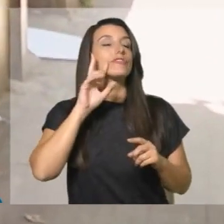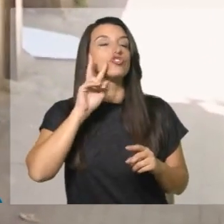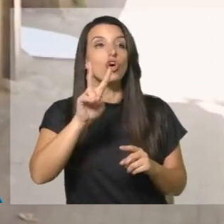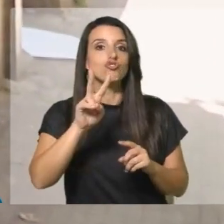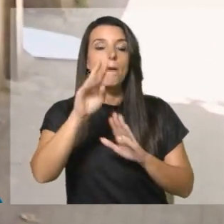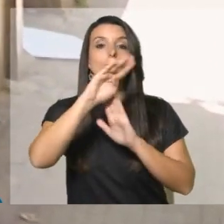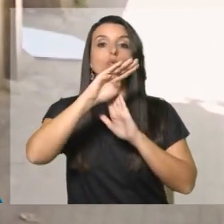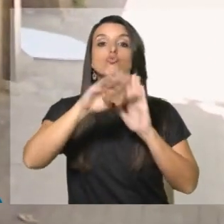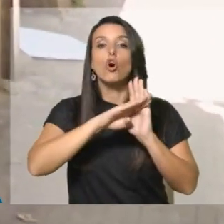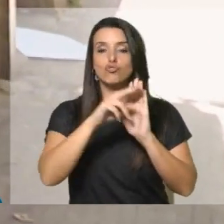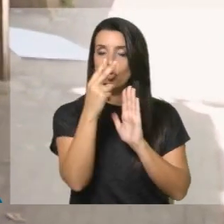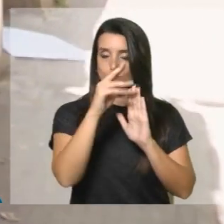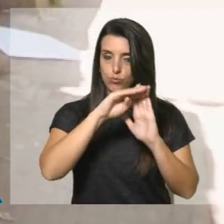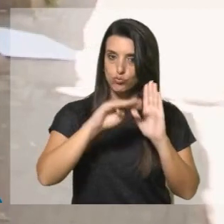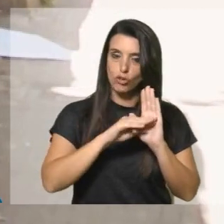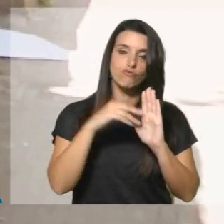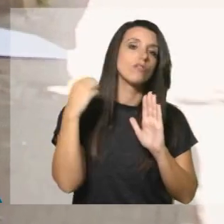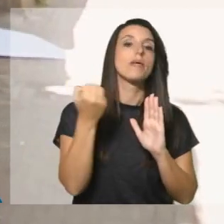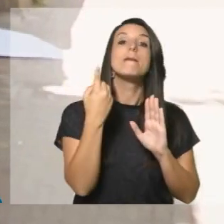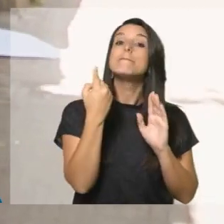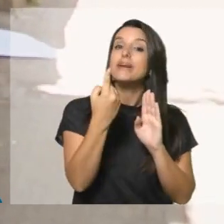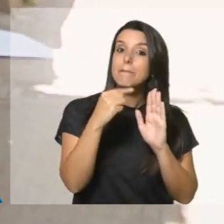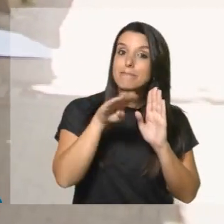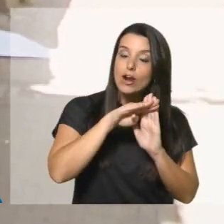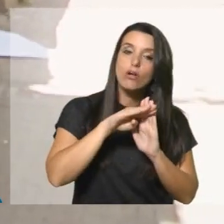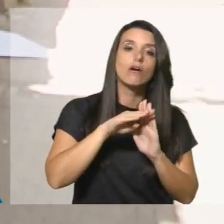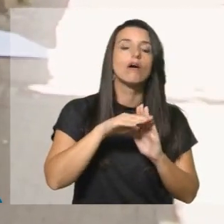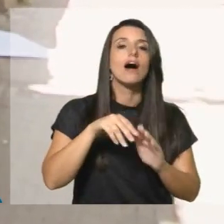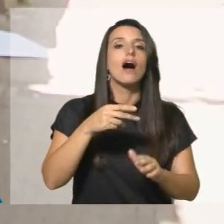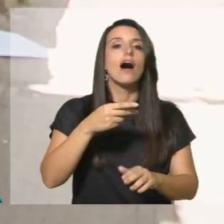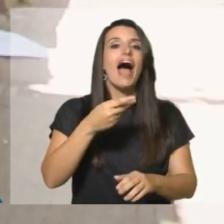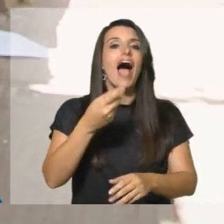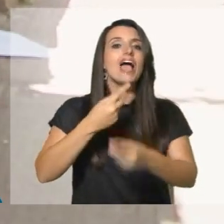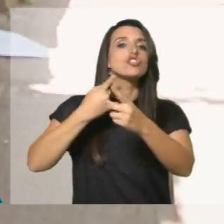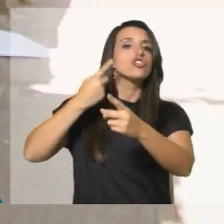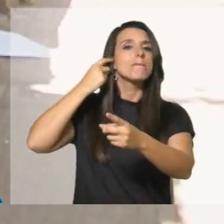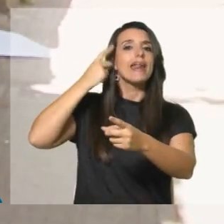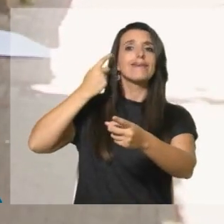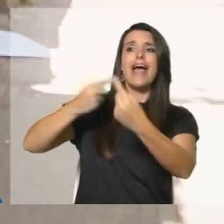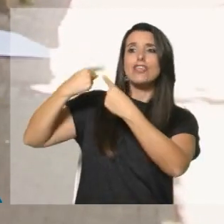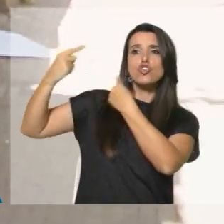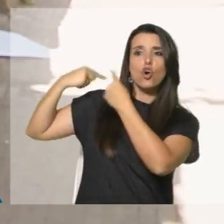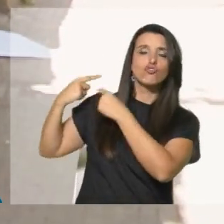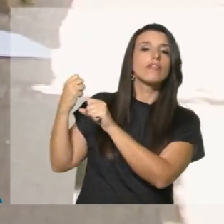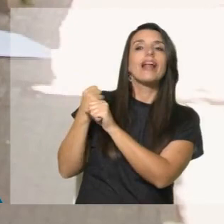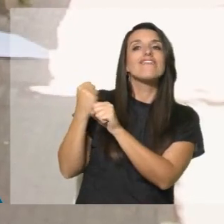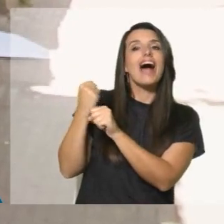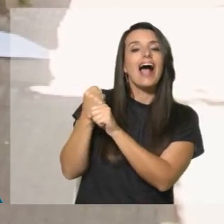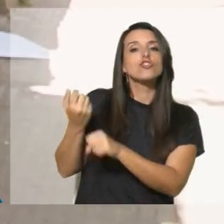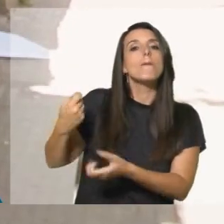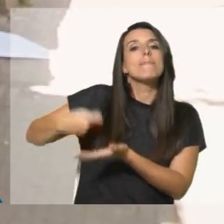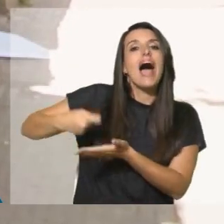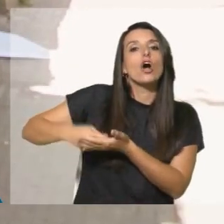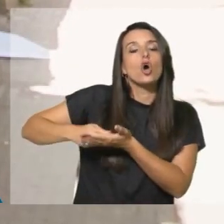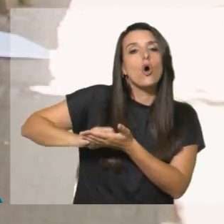primero tiene que ver con el pago de la antigüedad para el subgrupo que vincula la enseñanza no formal, esto